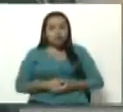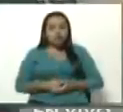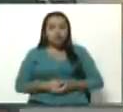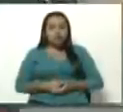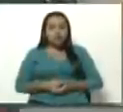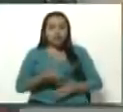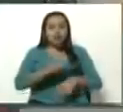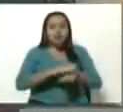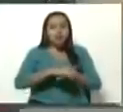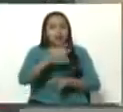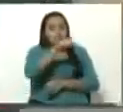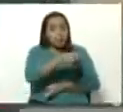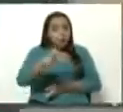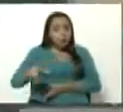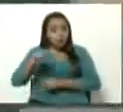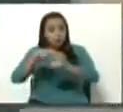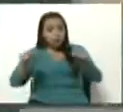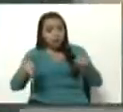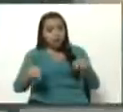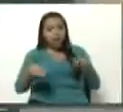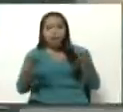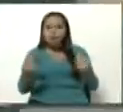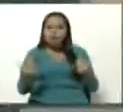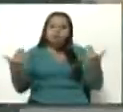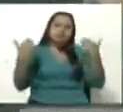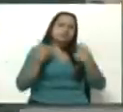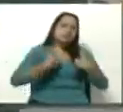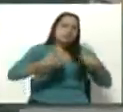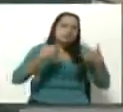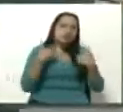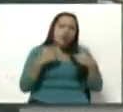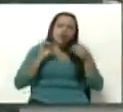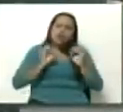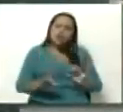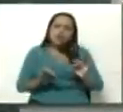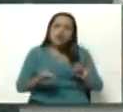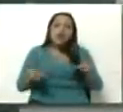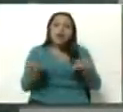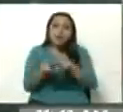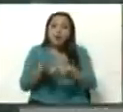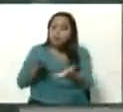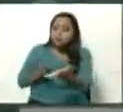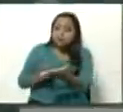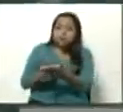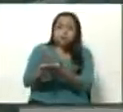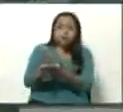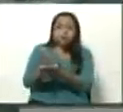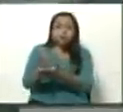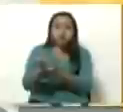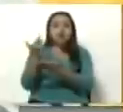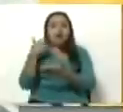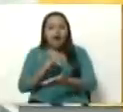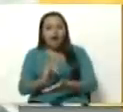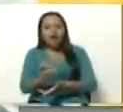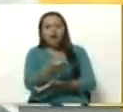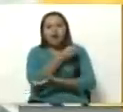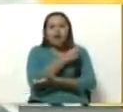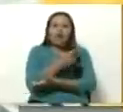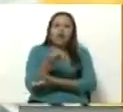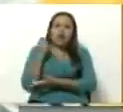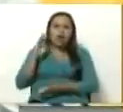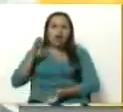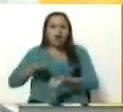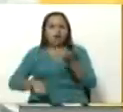pueblo, con enorme sacrificio, ha mantenido una lealtad que ha pesado, sí, como lo he dicho en